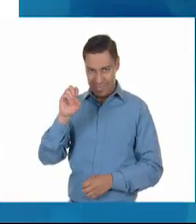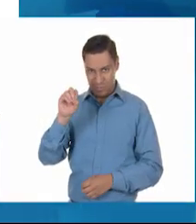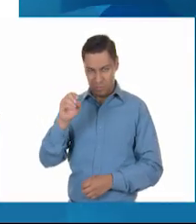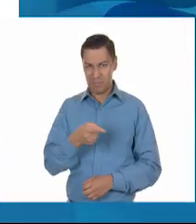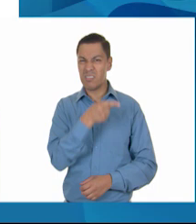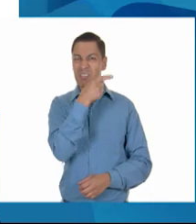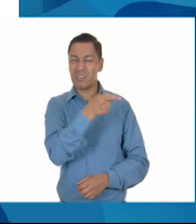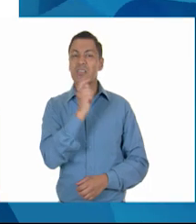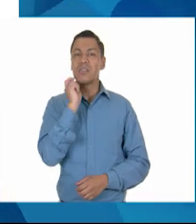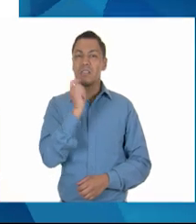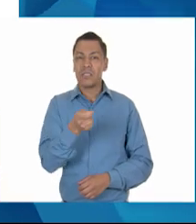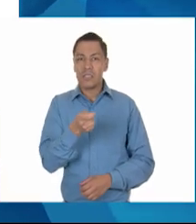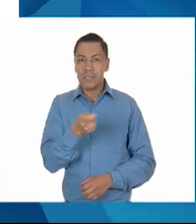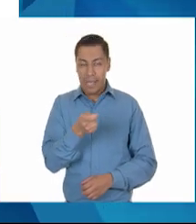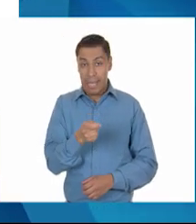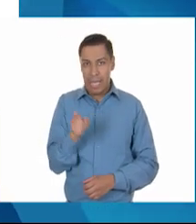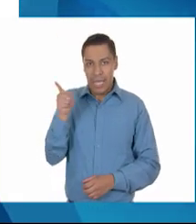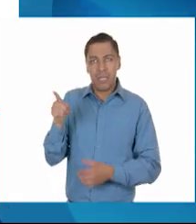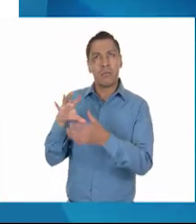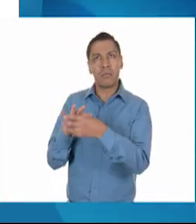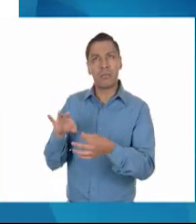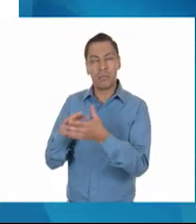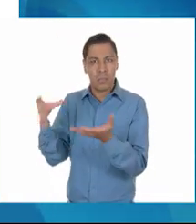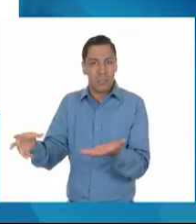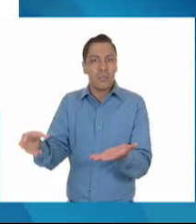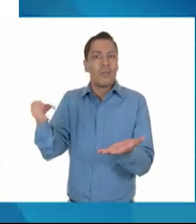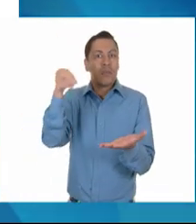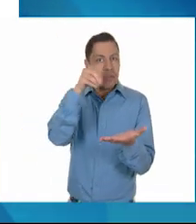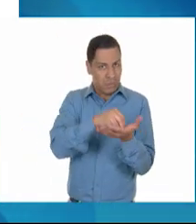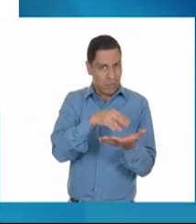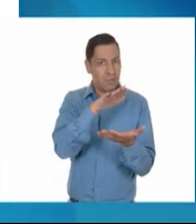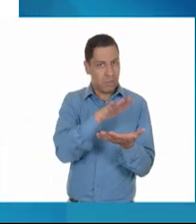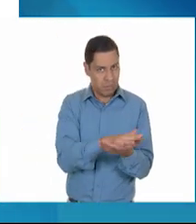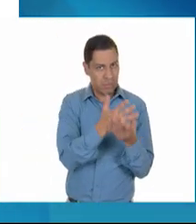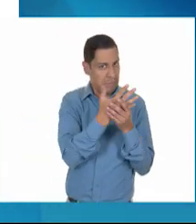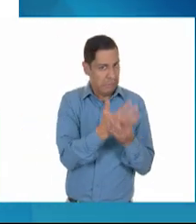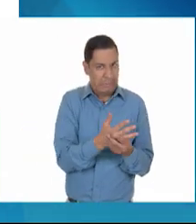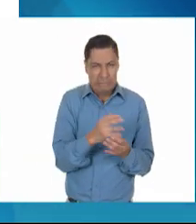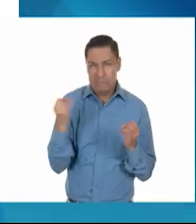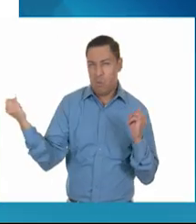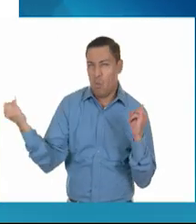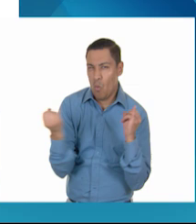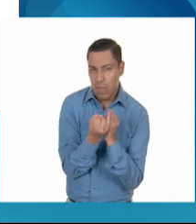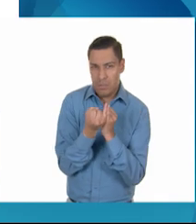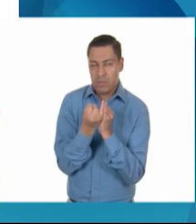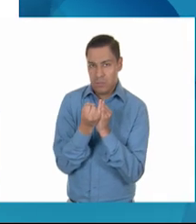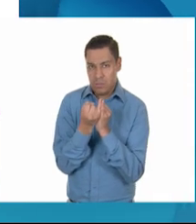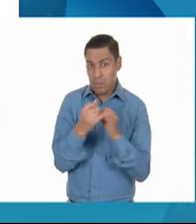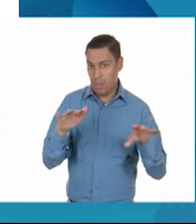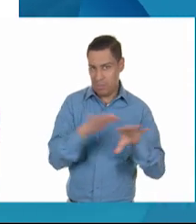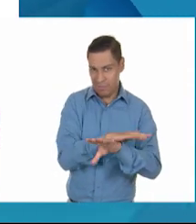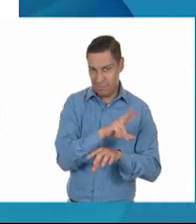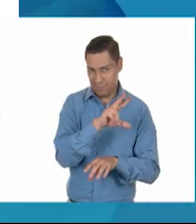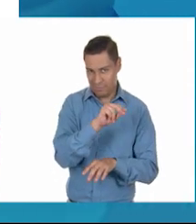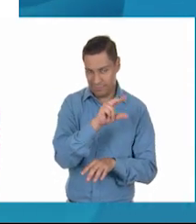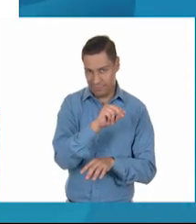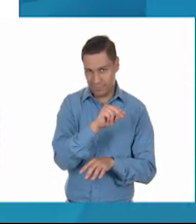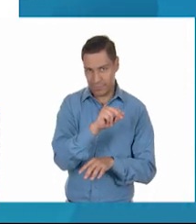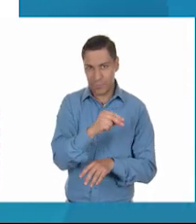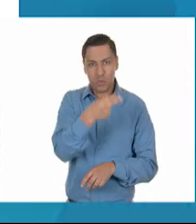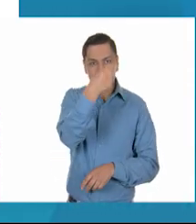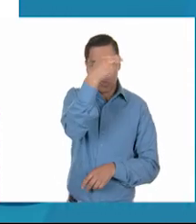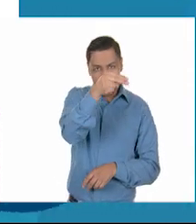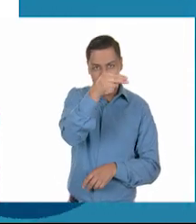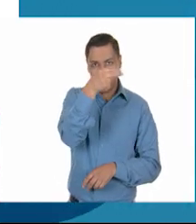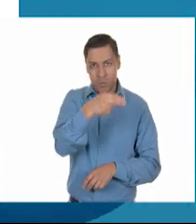que recupera lo dicho por el entrevistado y por el entrevistador, tal como lo dijeron. Vamos a tener los nombres de los